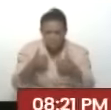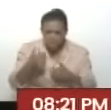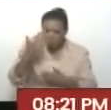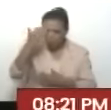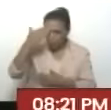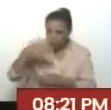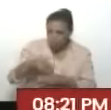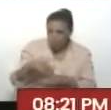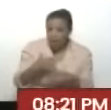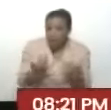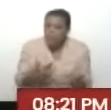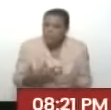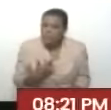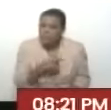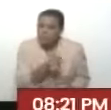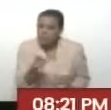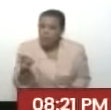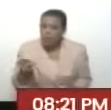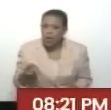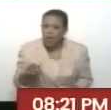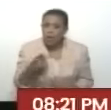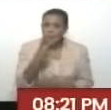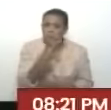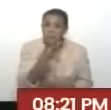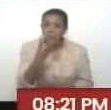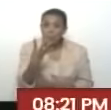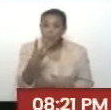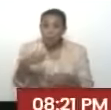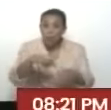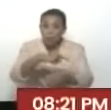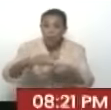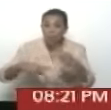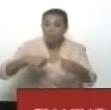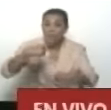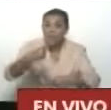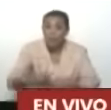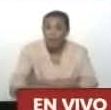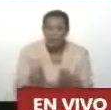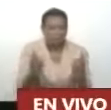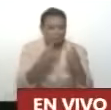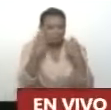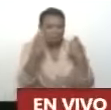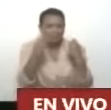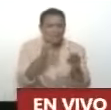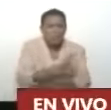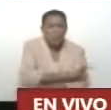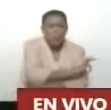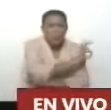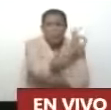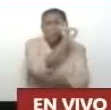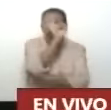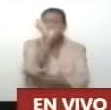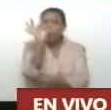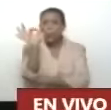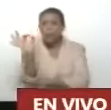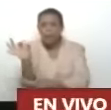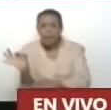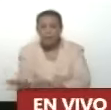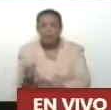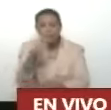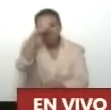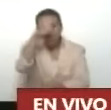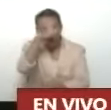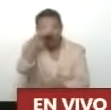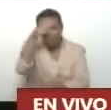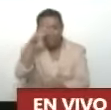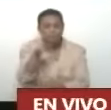¿Cómo se sienten ahora, casi 24 horas después de esa intensa jornada de ayer? Conversadito. ¿Cómo